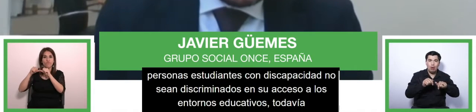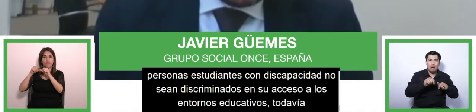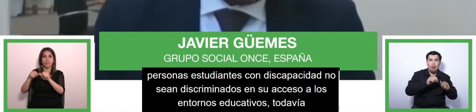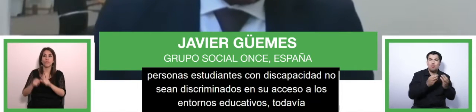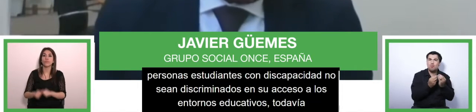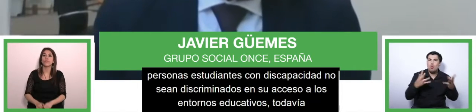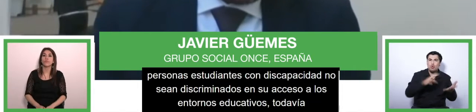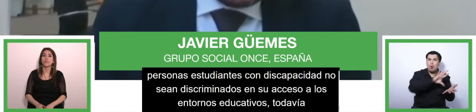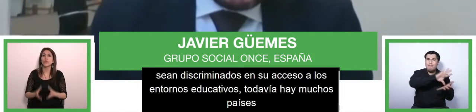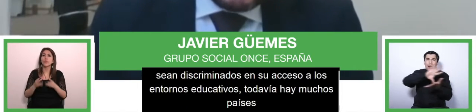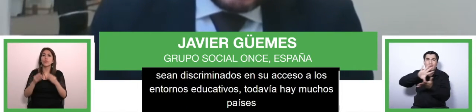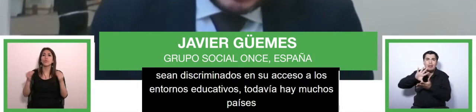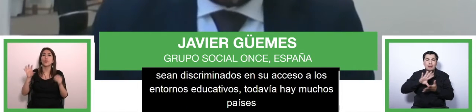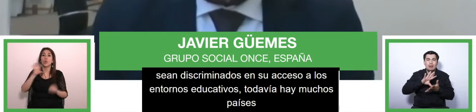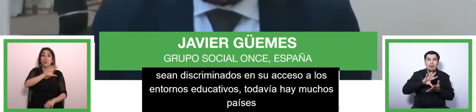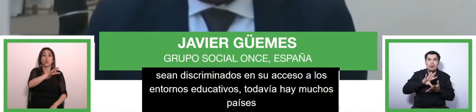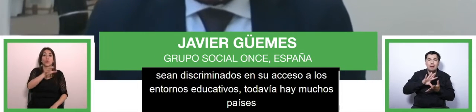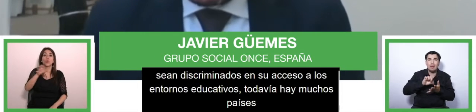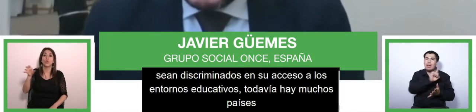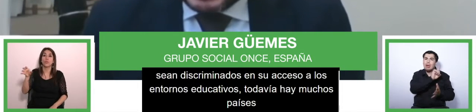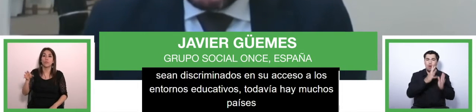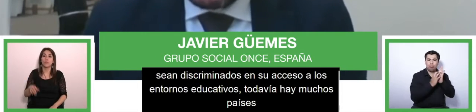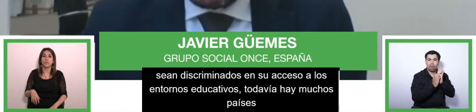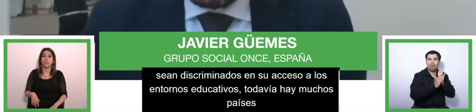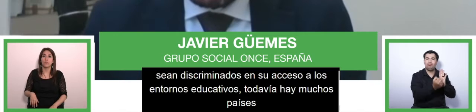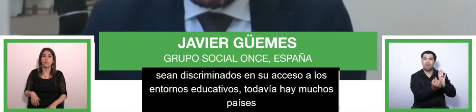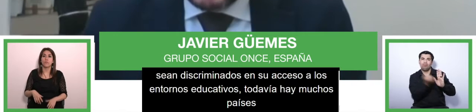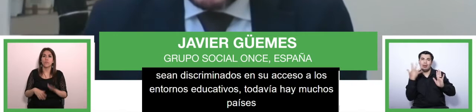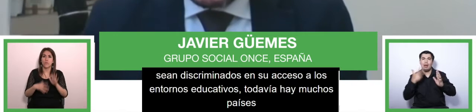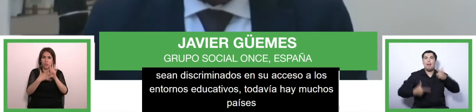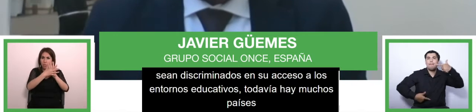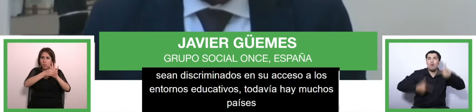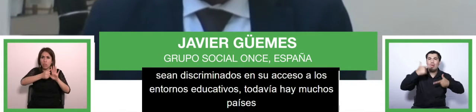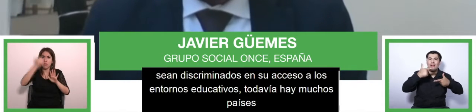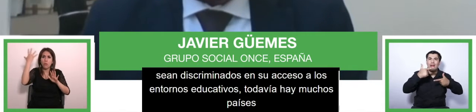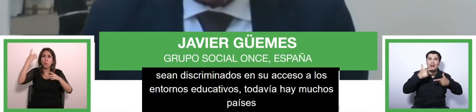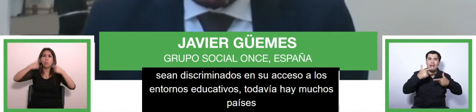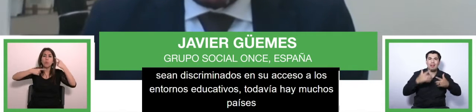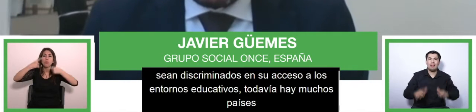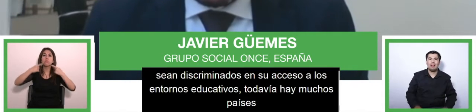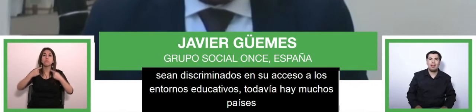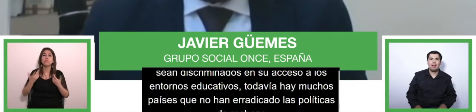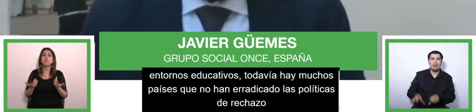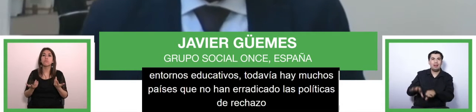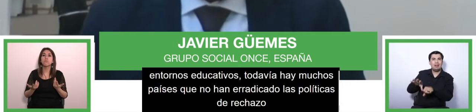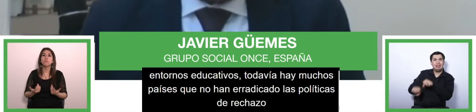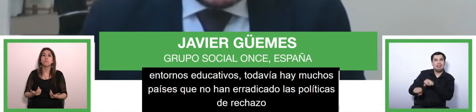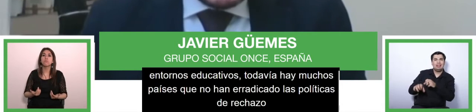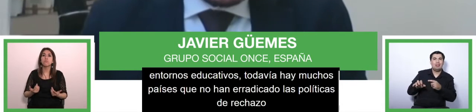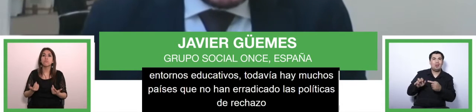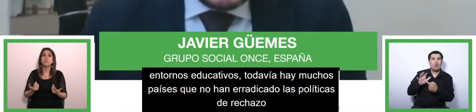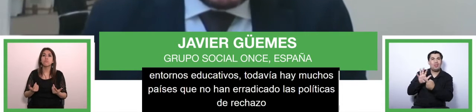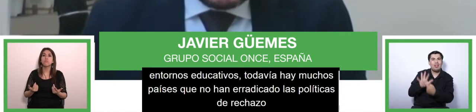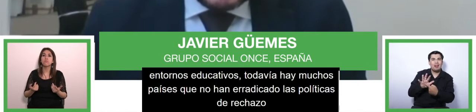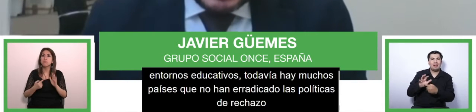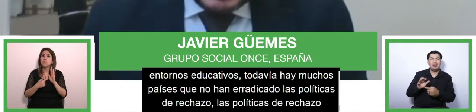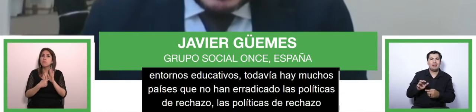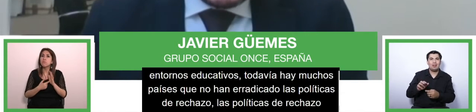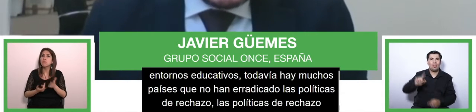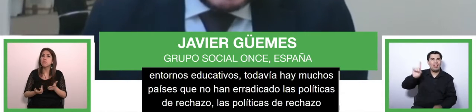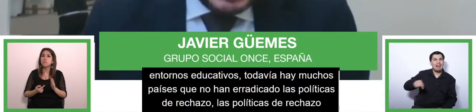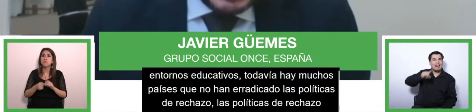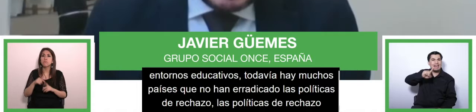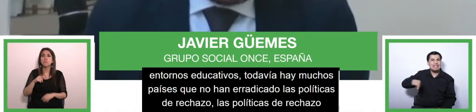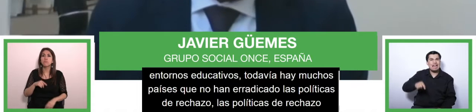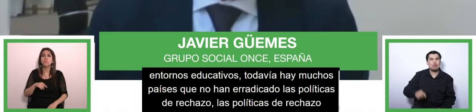no han erradicado las políticas de rechazo. Las políticas de rechazo que siguen existiendo